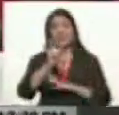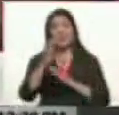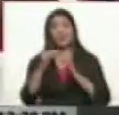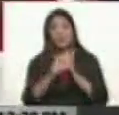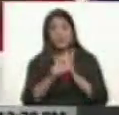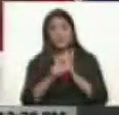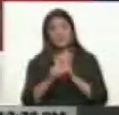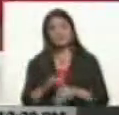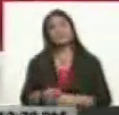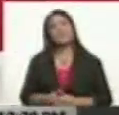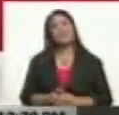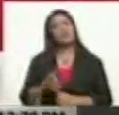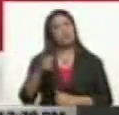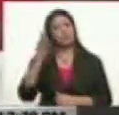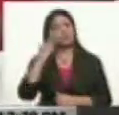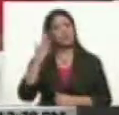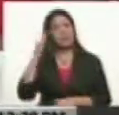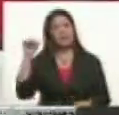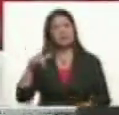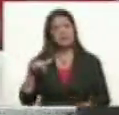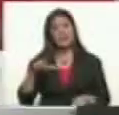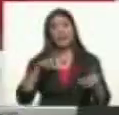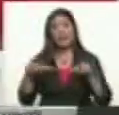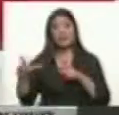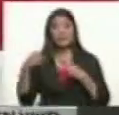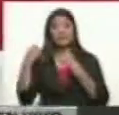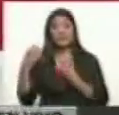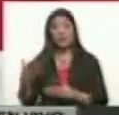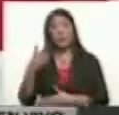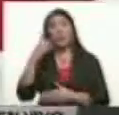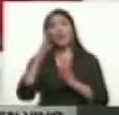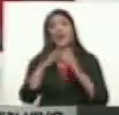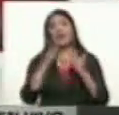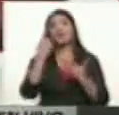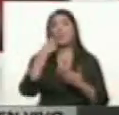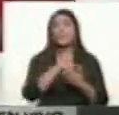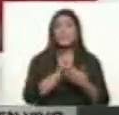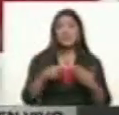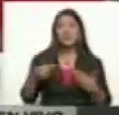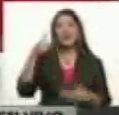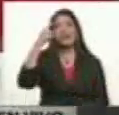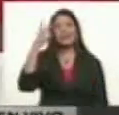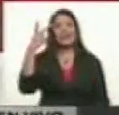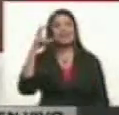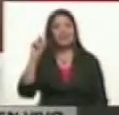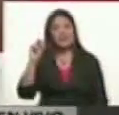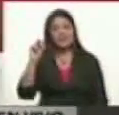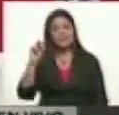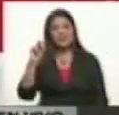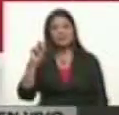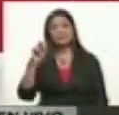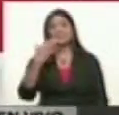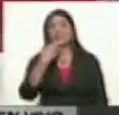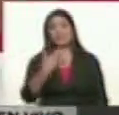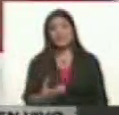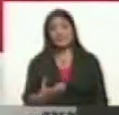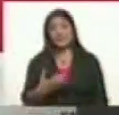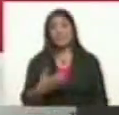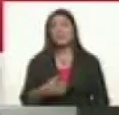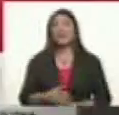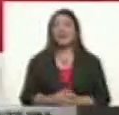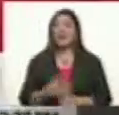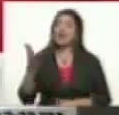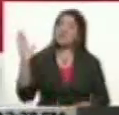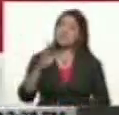64.395. Como usted sabe, aquí se entregó la vivienda 1.000.000 el 30 de diciembre. El mes pasado vino